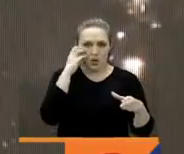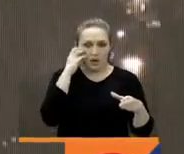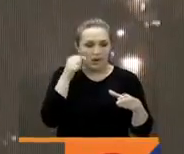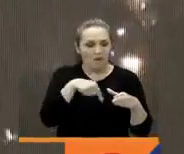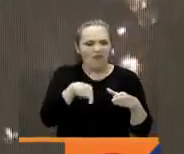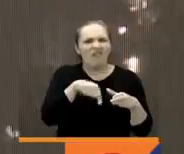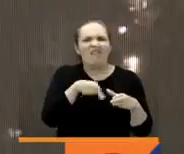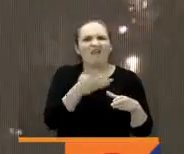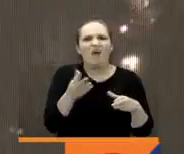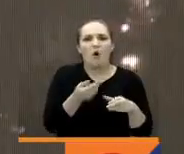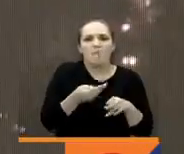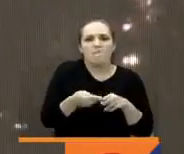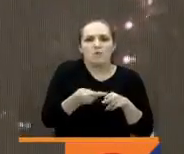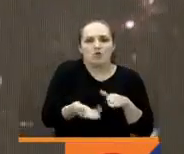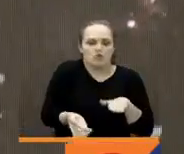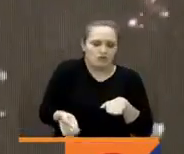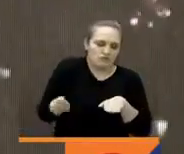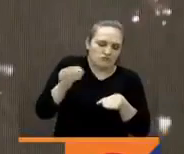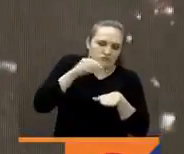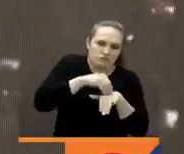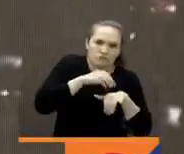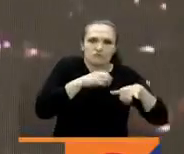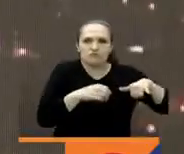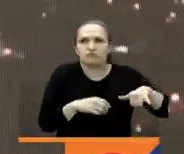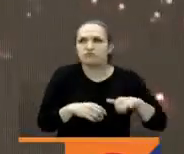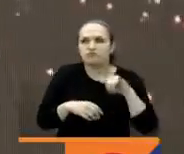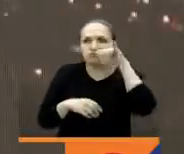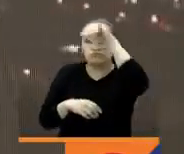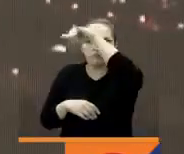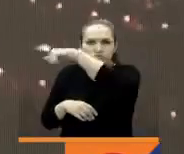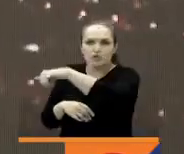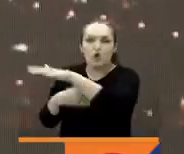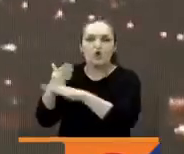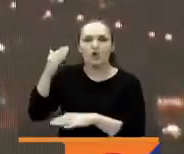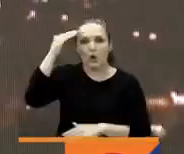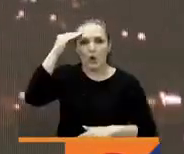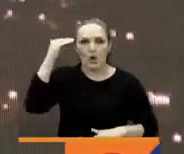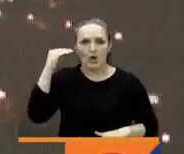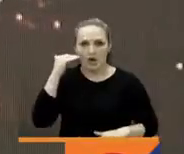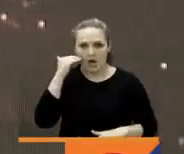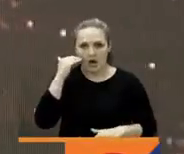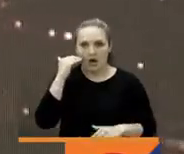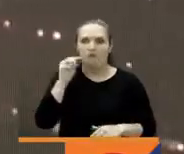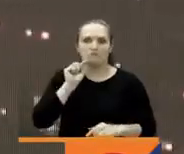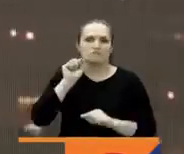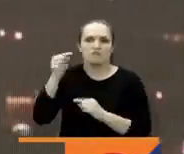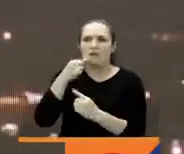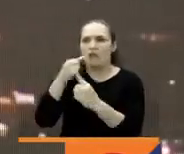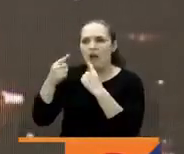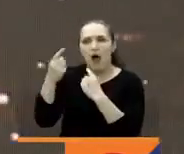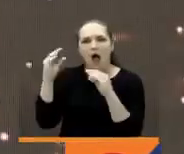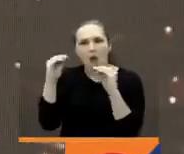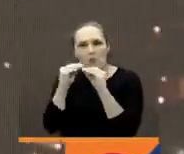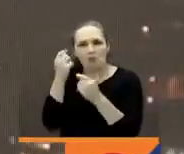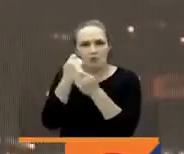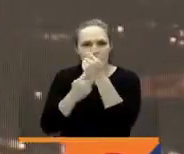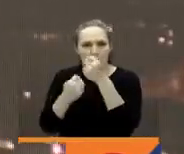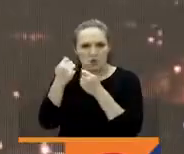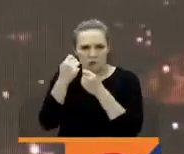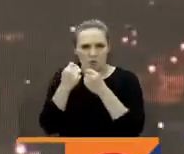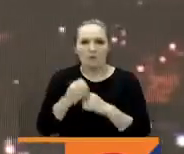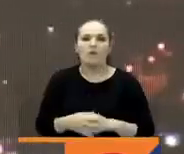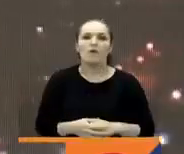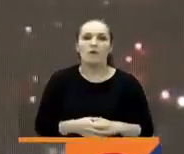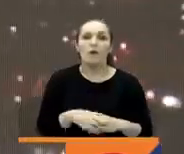y comerciales con el país asiático algunos ministros explicaron su agenda en correo ordena banderas de colombia como